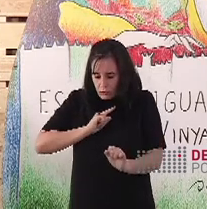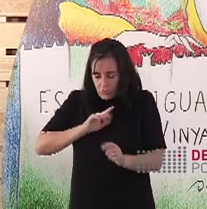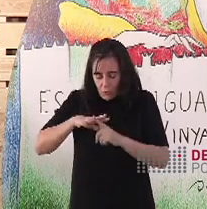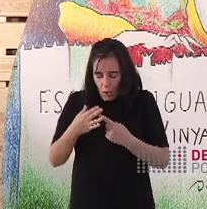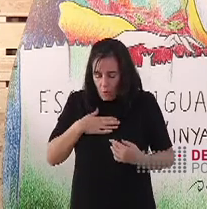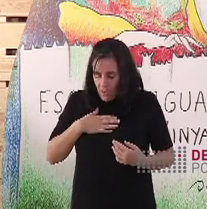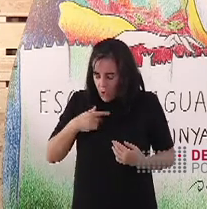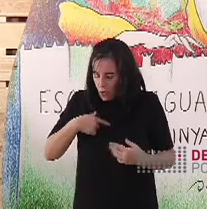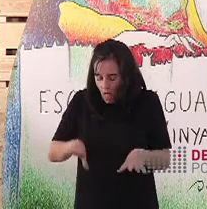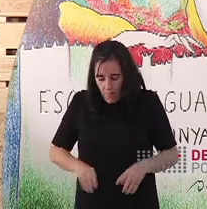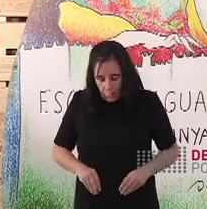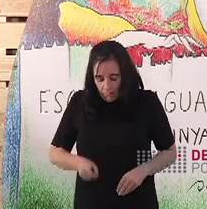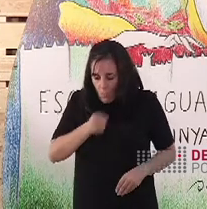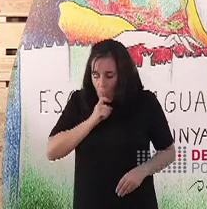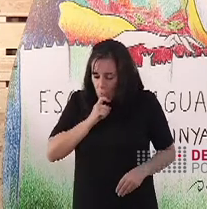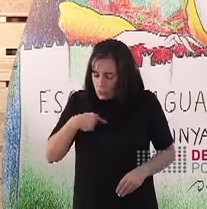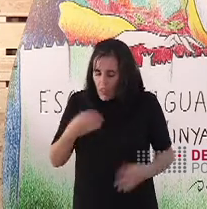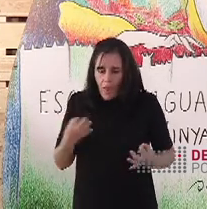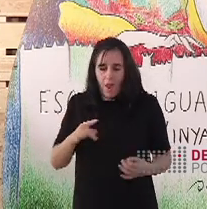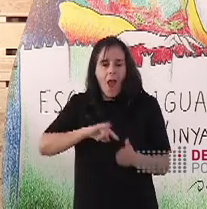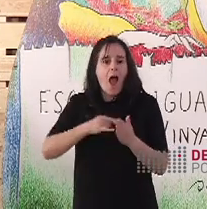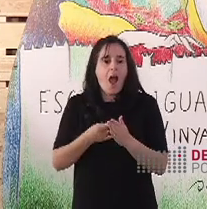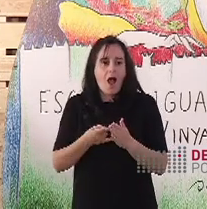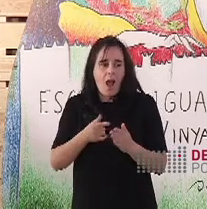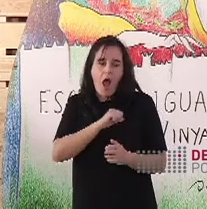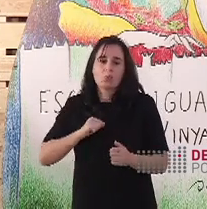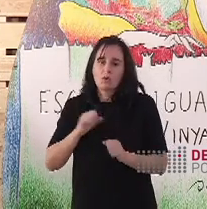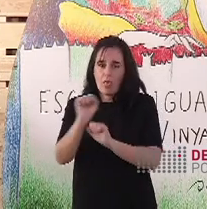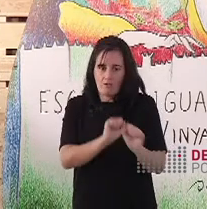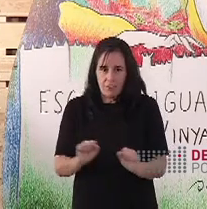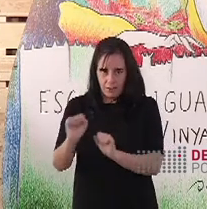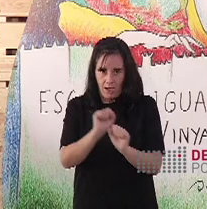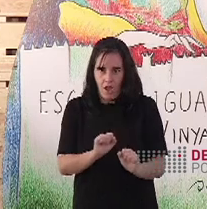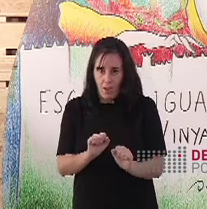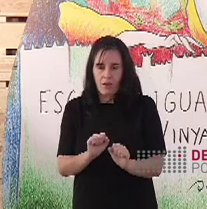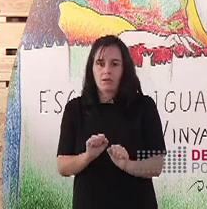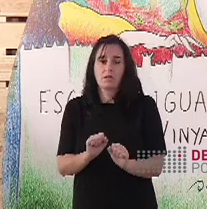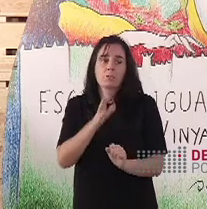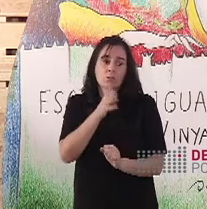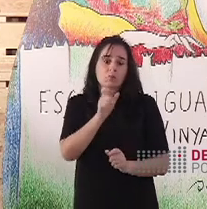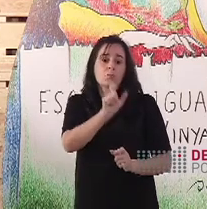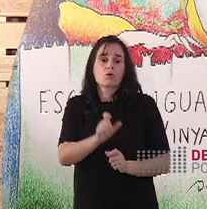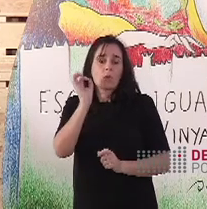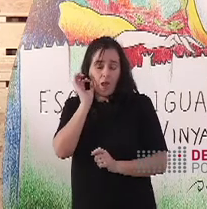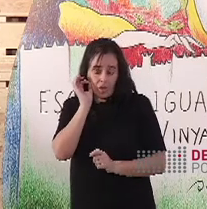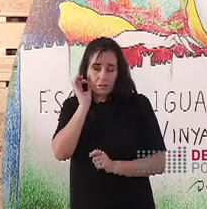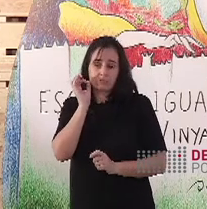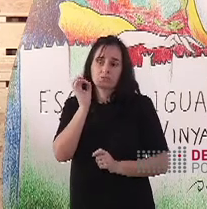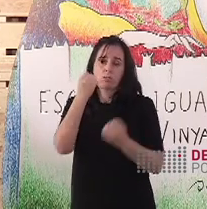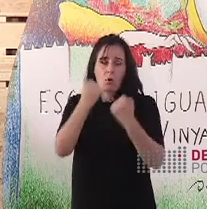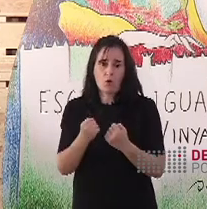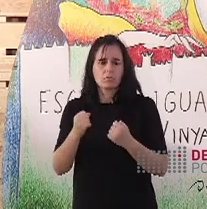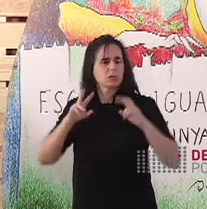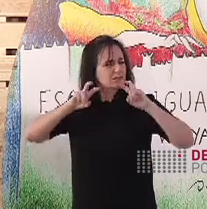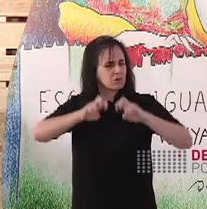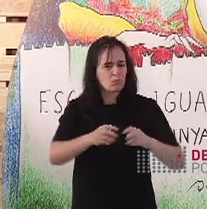está moi investigado. Melissa Farley, de feito, fixo estudios internacionais con moitísimas mulleres en situación de prostitución.